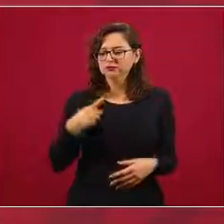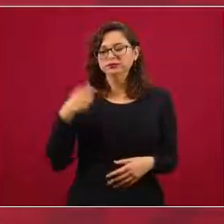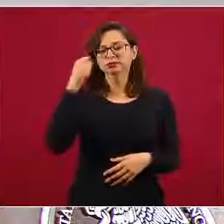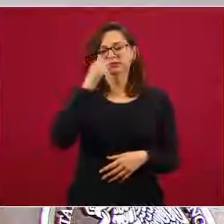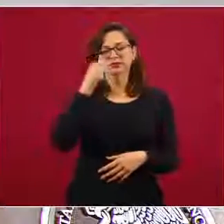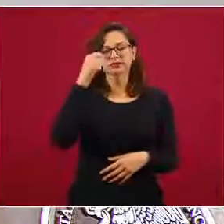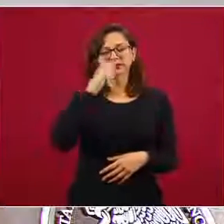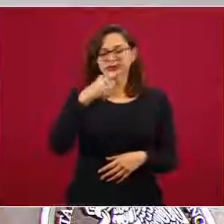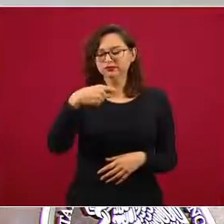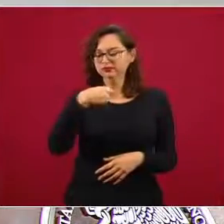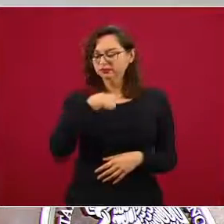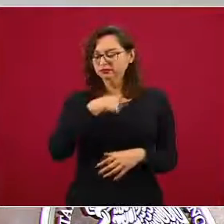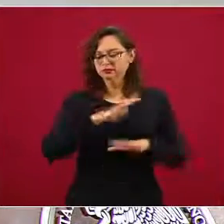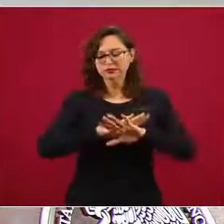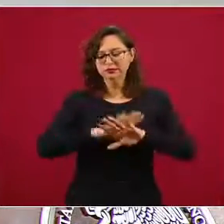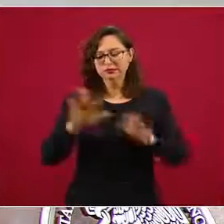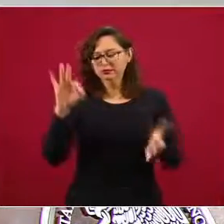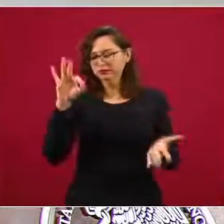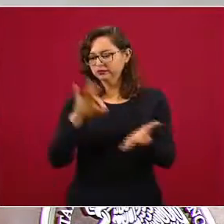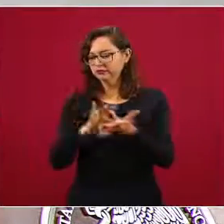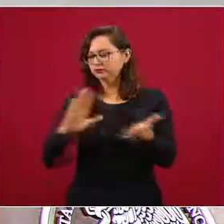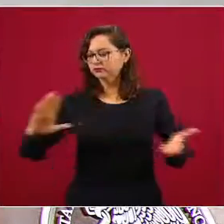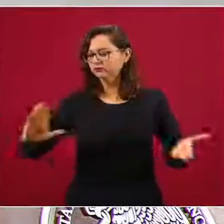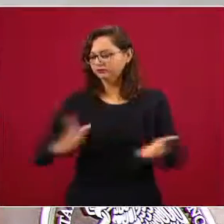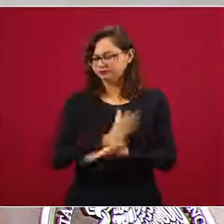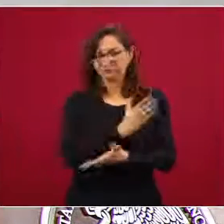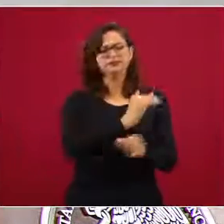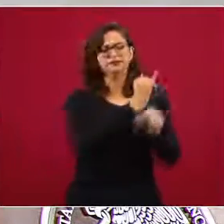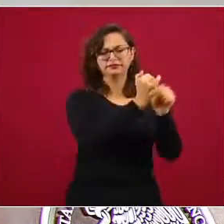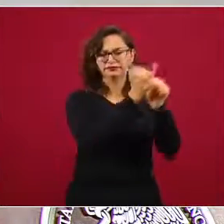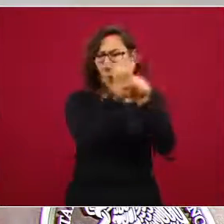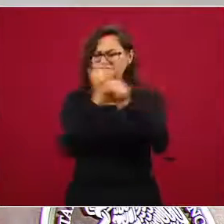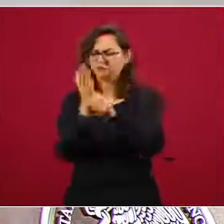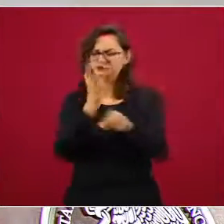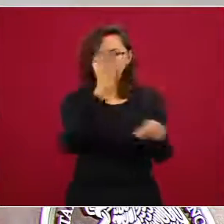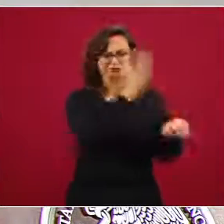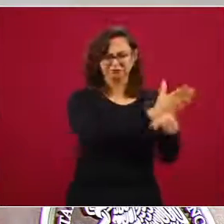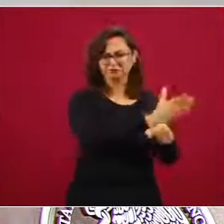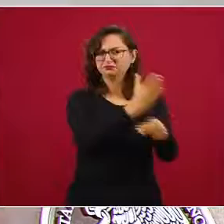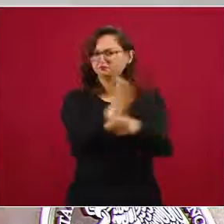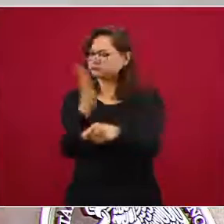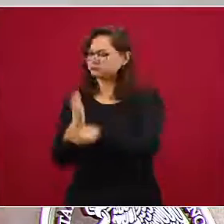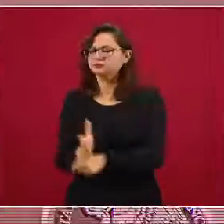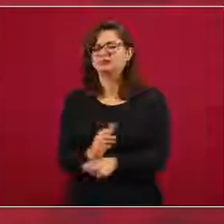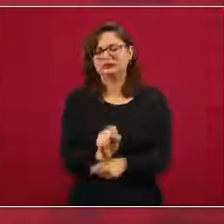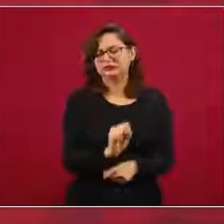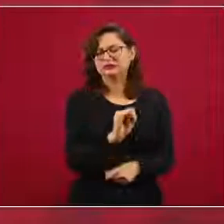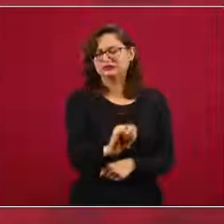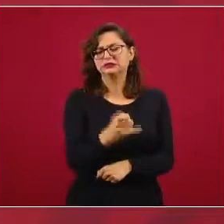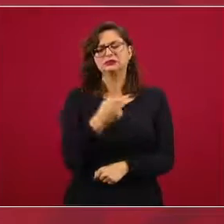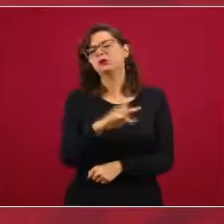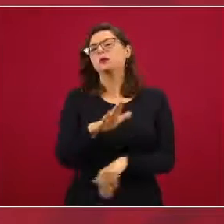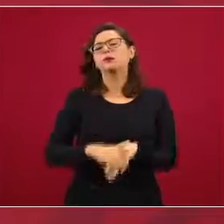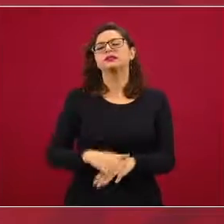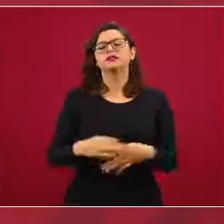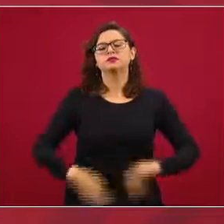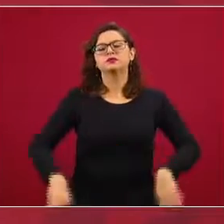decir, que se investigue, que se castigue a todos, pero que pensemos hacia